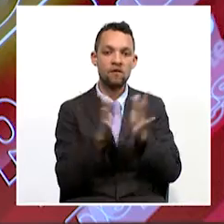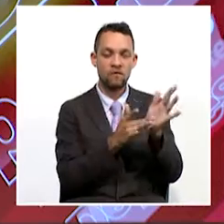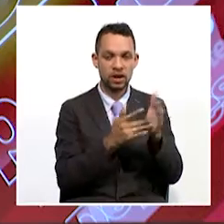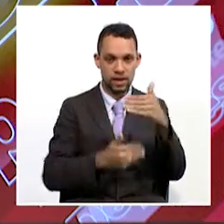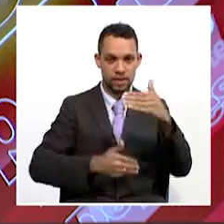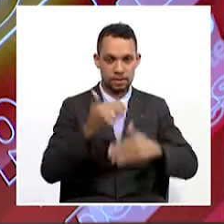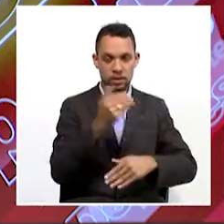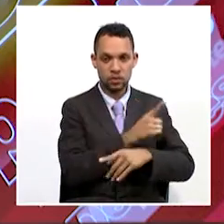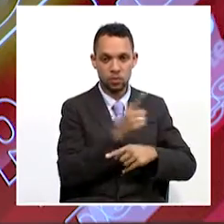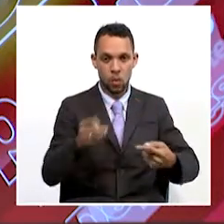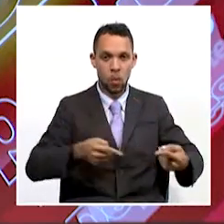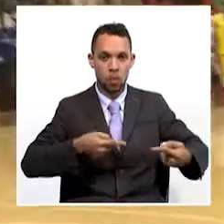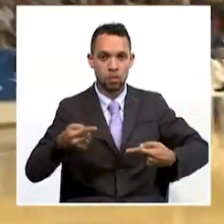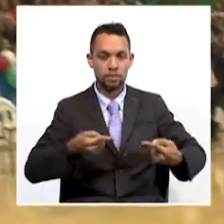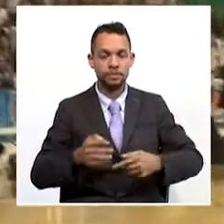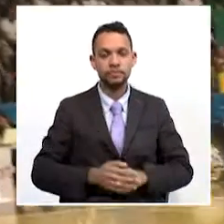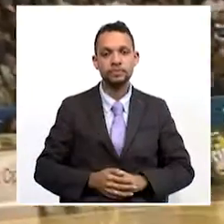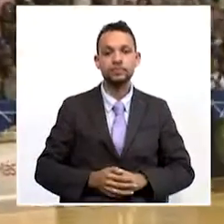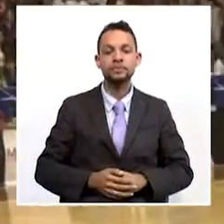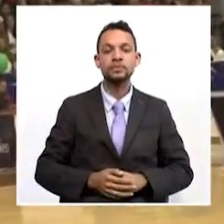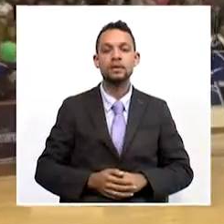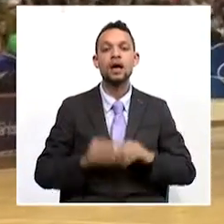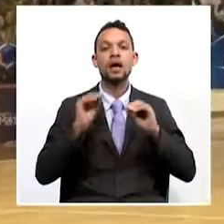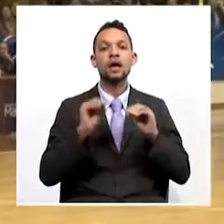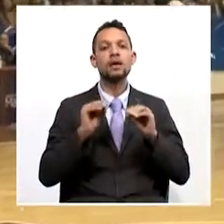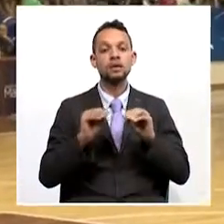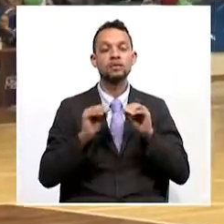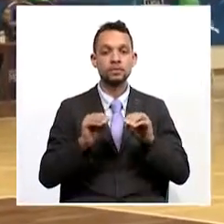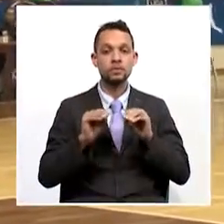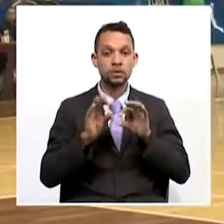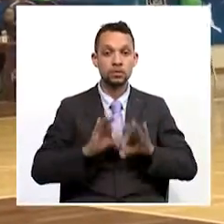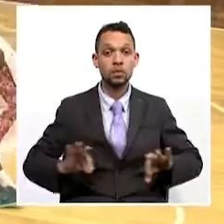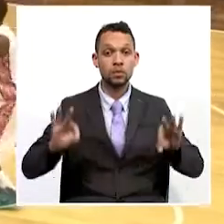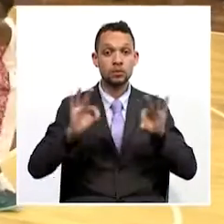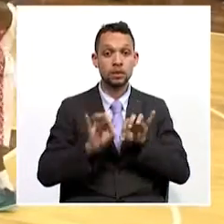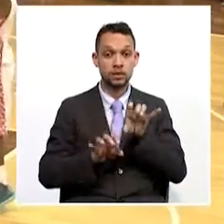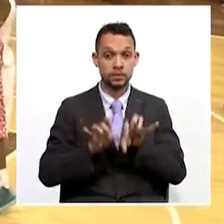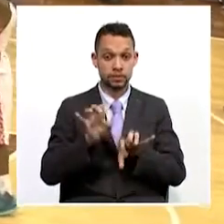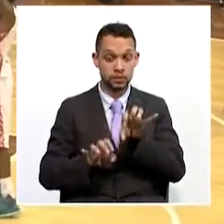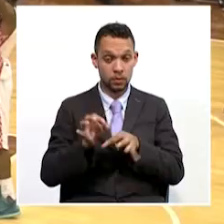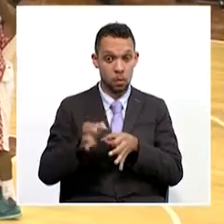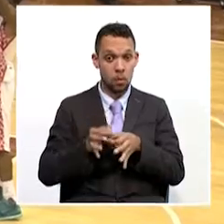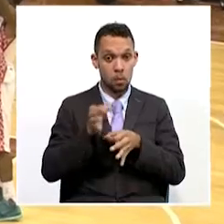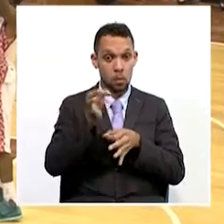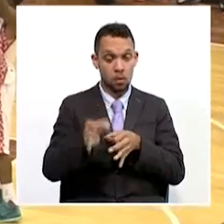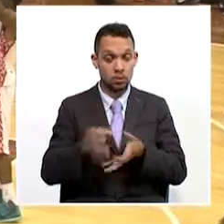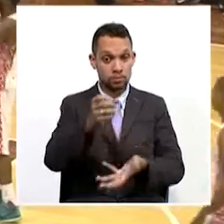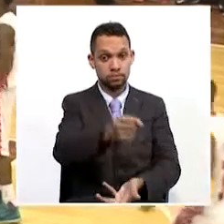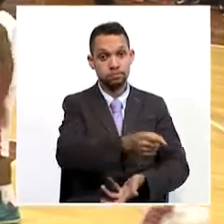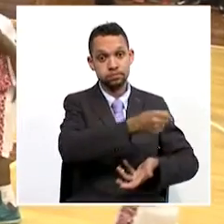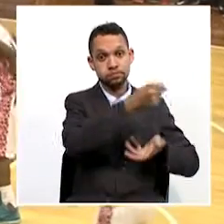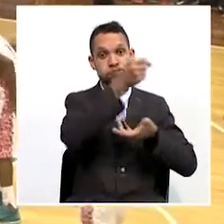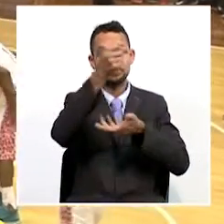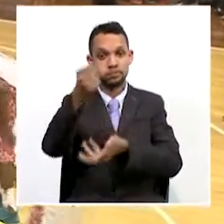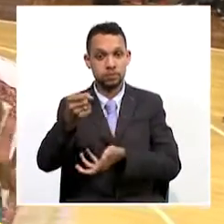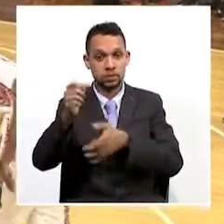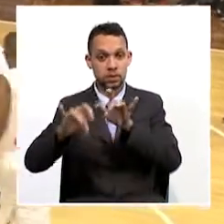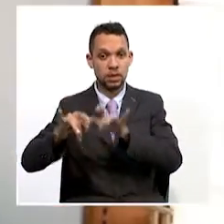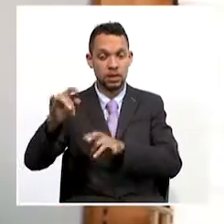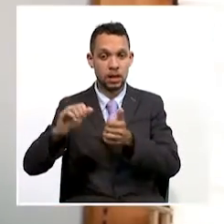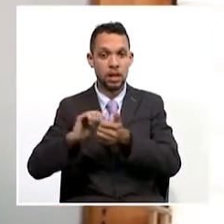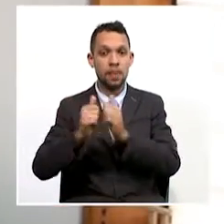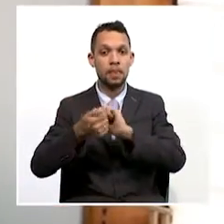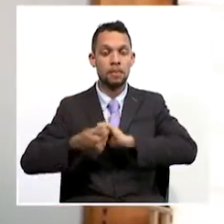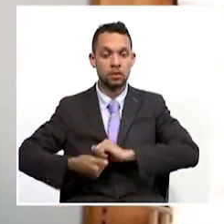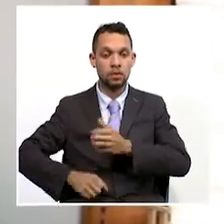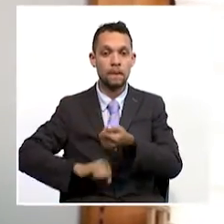disputará en nuestro país. El anuncio lo hizo hoy la Administración Municipal y los trámites respectivos serán por intermedio de la Secretaría de Deporte.